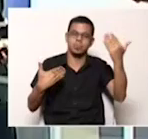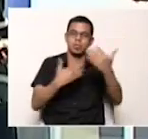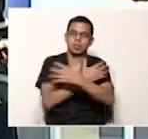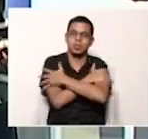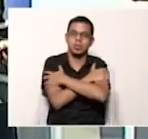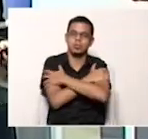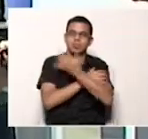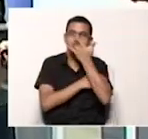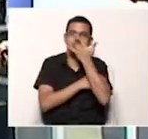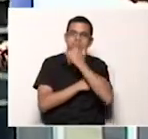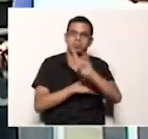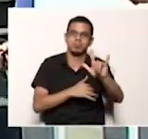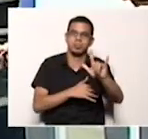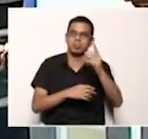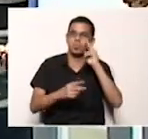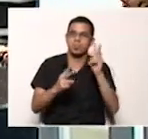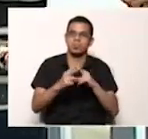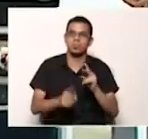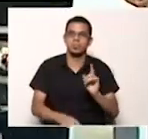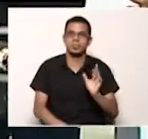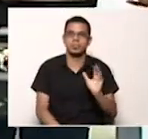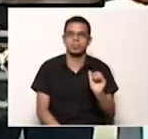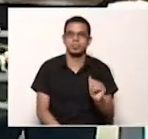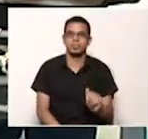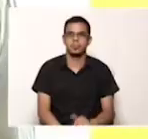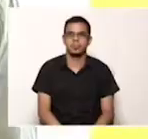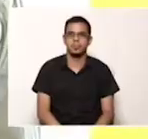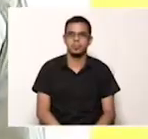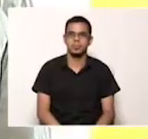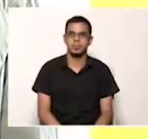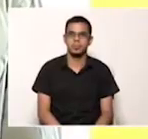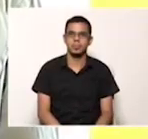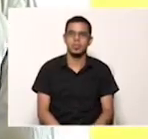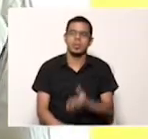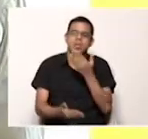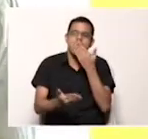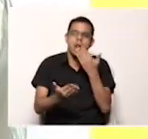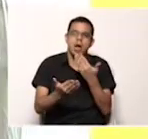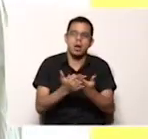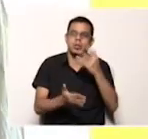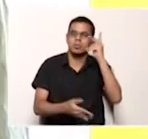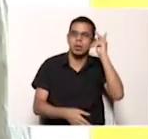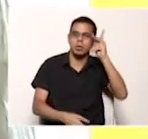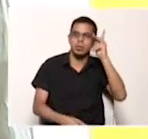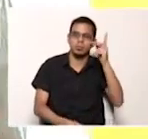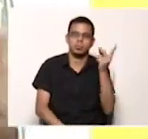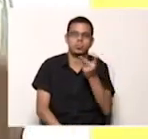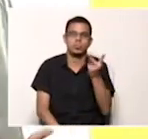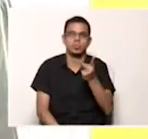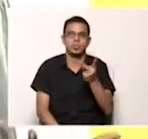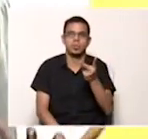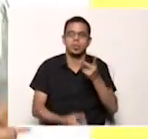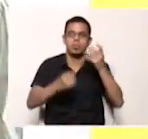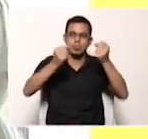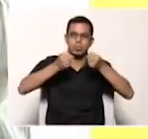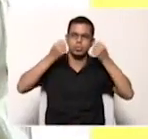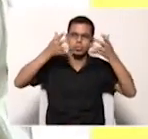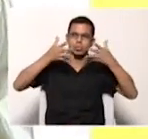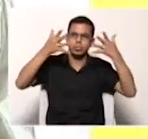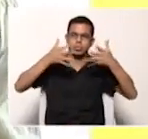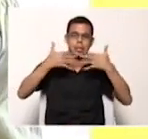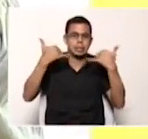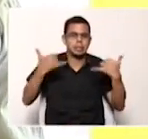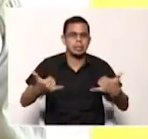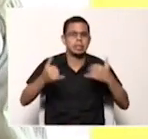abrazo, se les quiere, nos vemos en la próxima clase. Jocelyn. Agradecidos con ustedes, profesora Omaira y profesor Carlos, por sus orientaciones, ese tema que nos